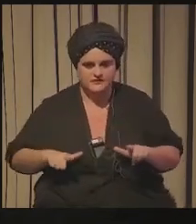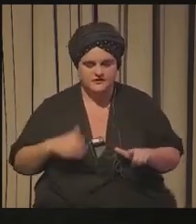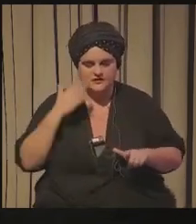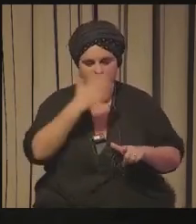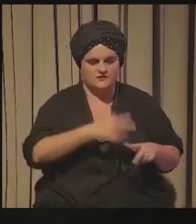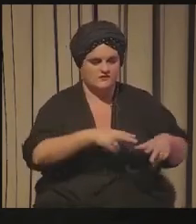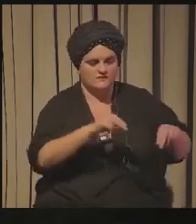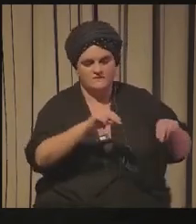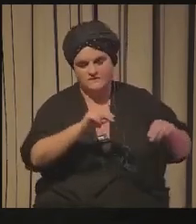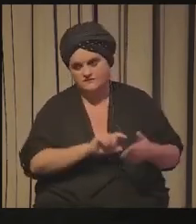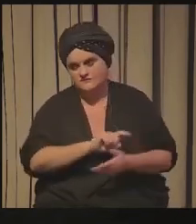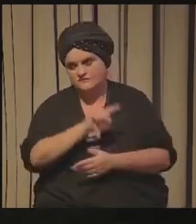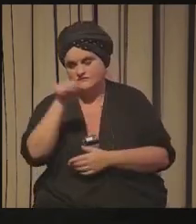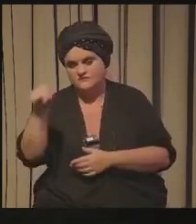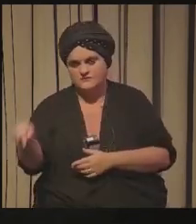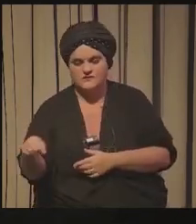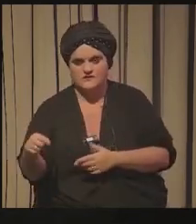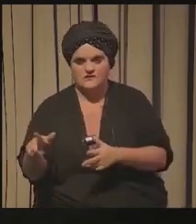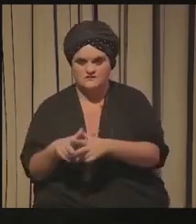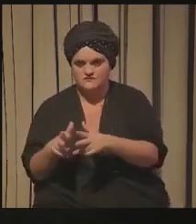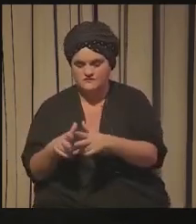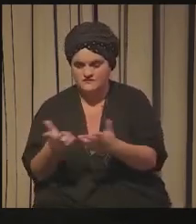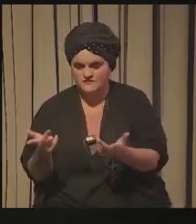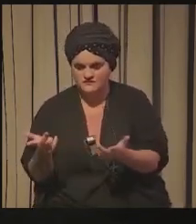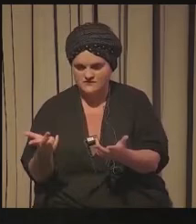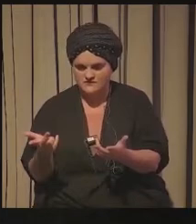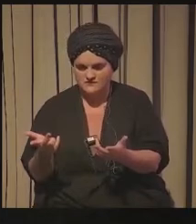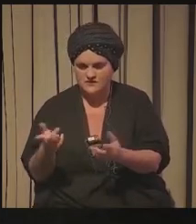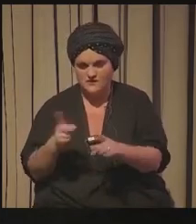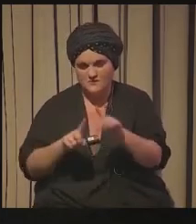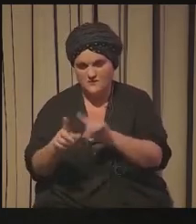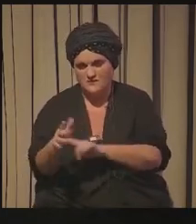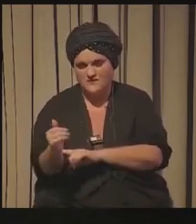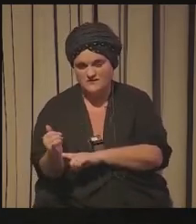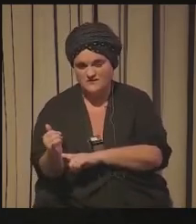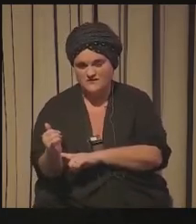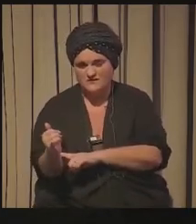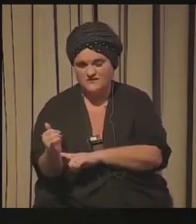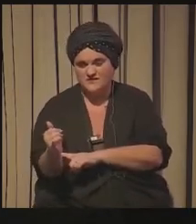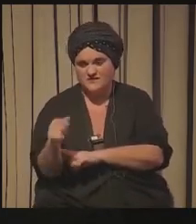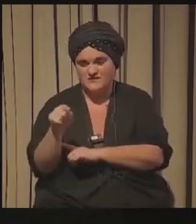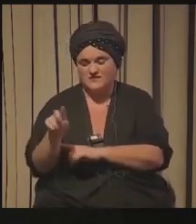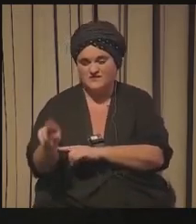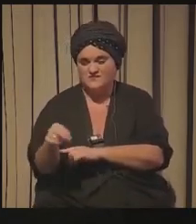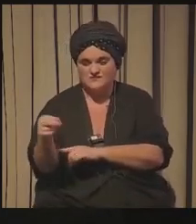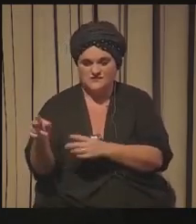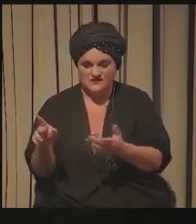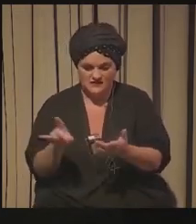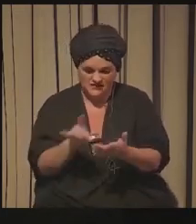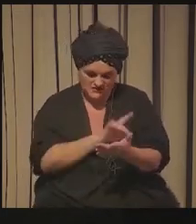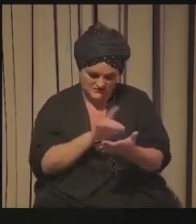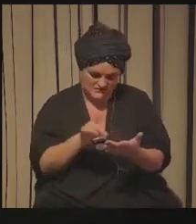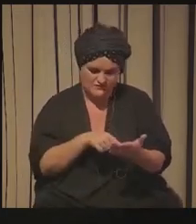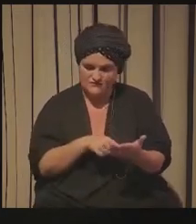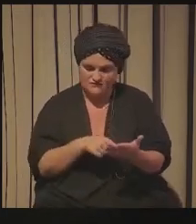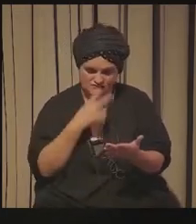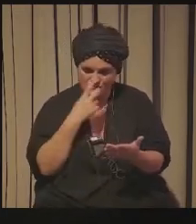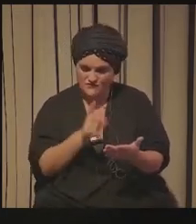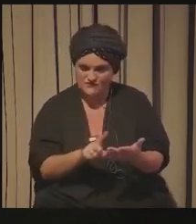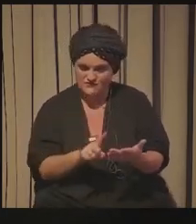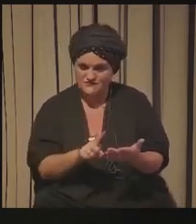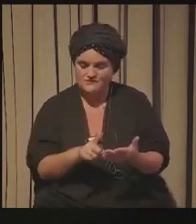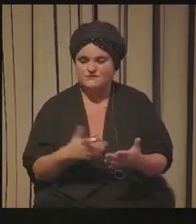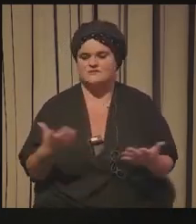te encuentras con problemas que no tienen respuestas en ese libro. ¿Y qué haces? Los profesores,